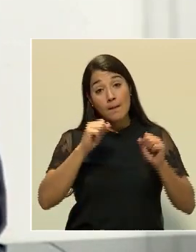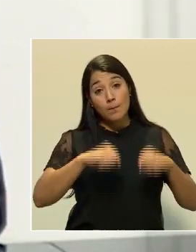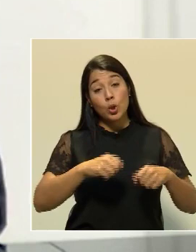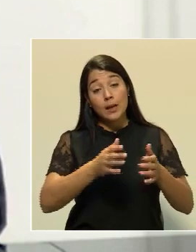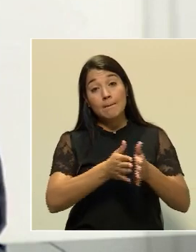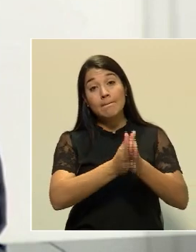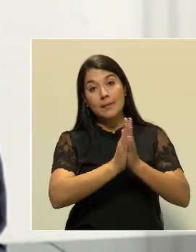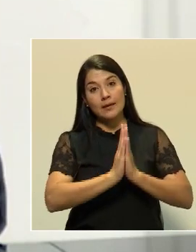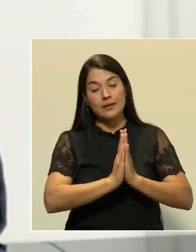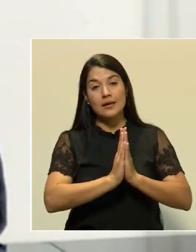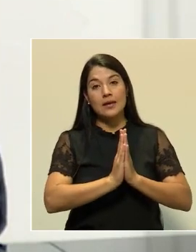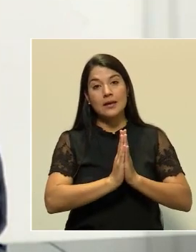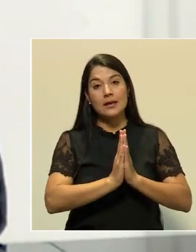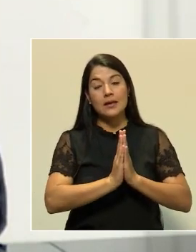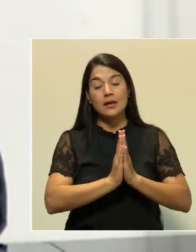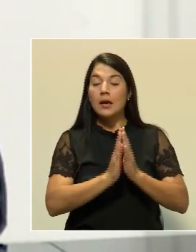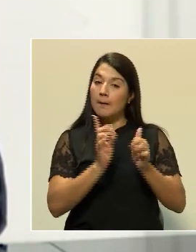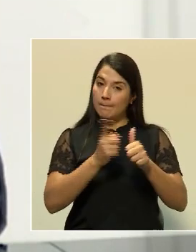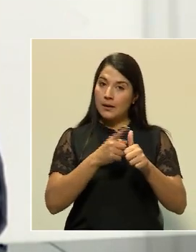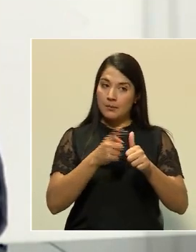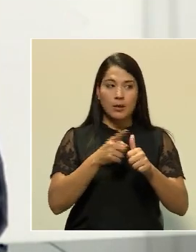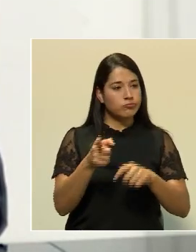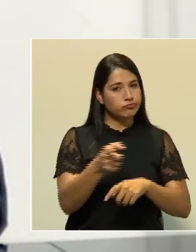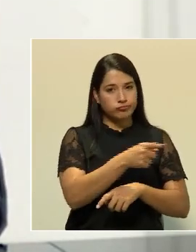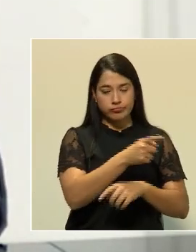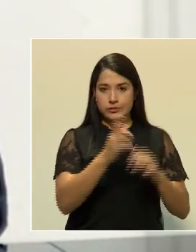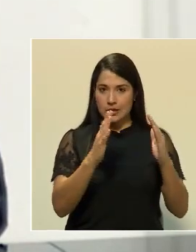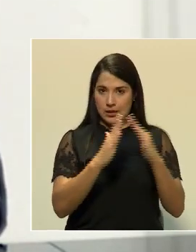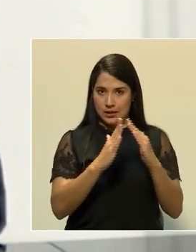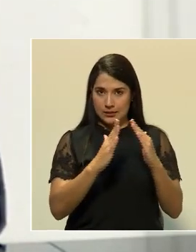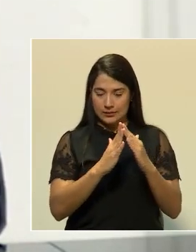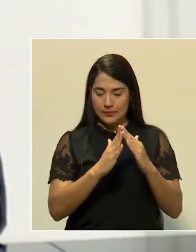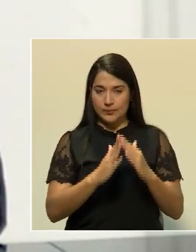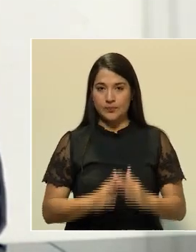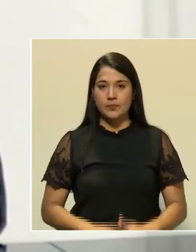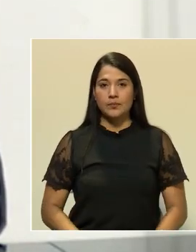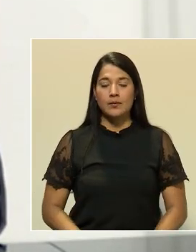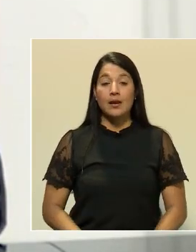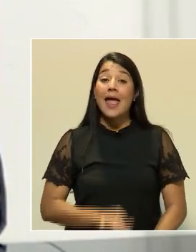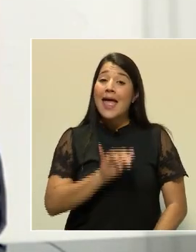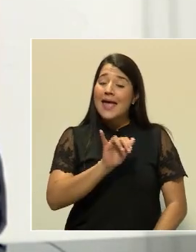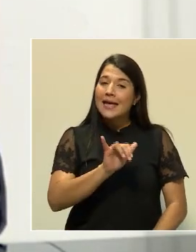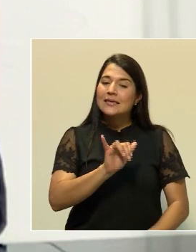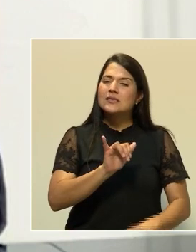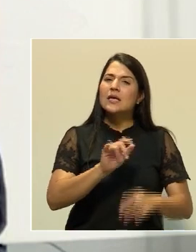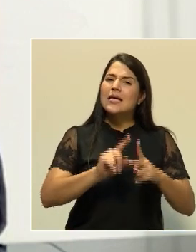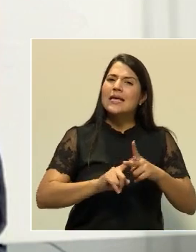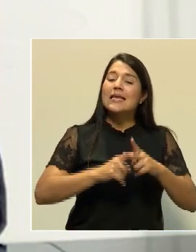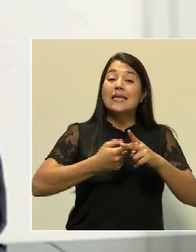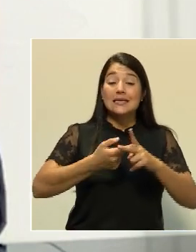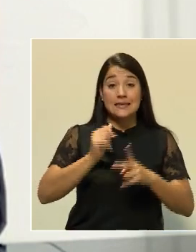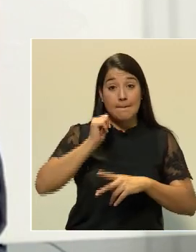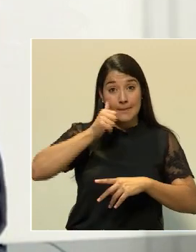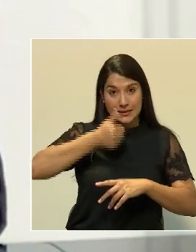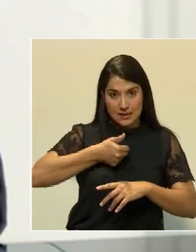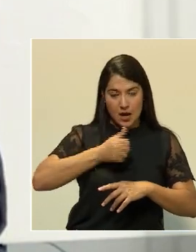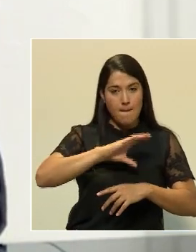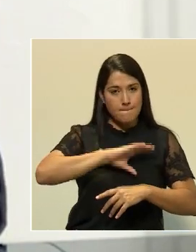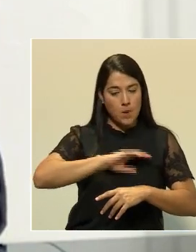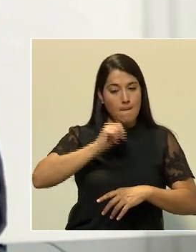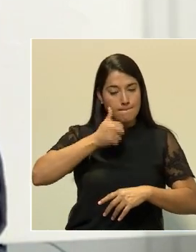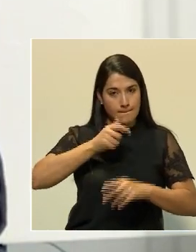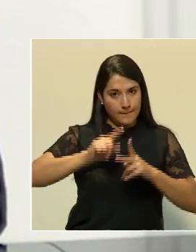pedirles inicialmente que se regresen a sus casas. Esta operación va a iniciar el día de mañana.